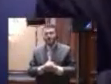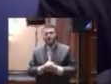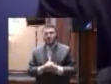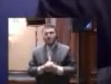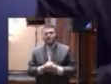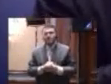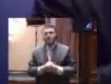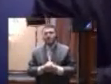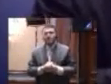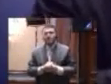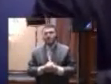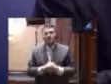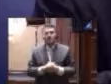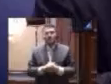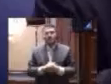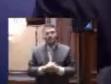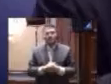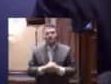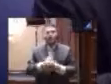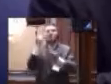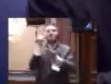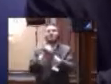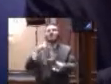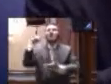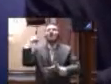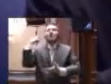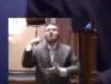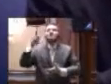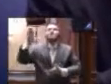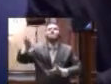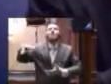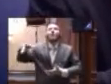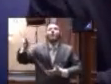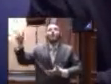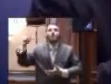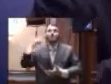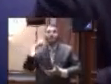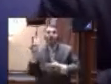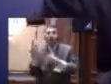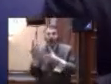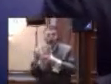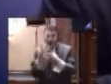dominante. Al final de cuentas, el Partido Revolucionario Institucional